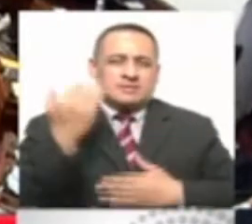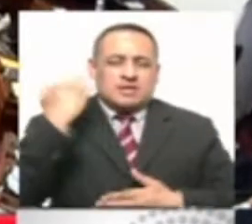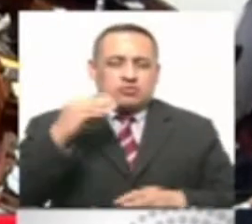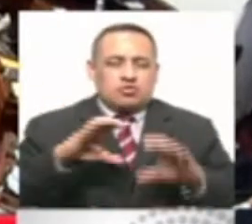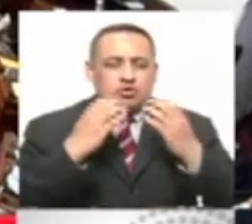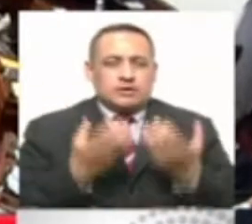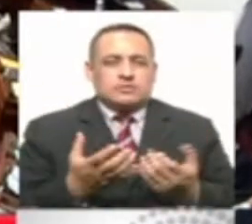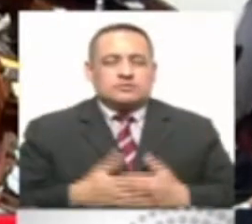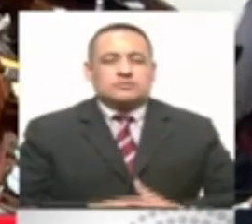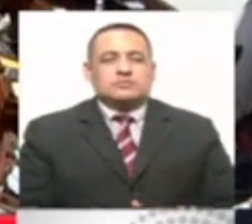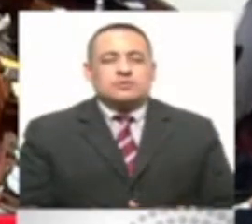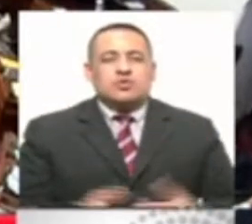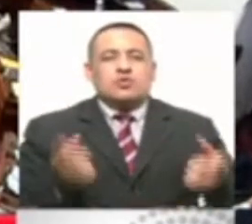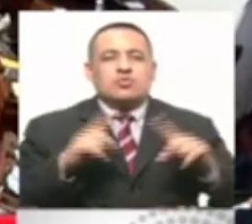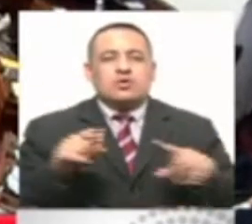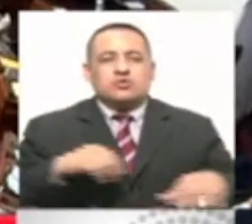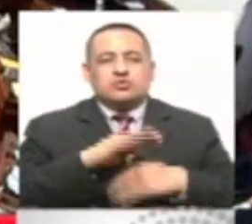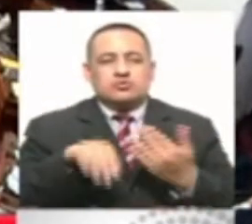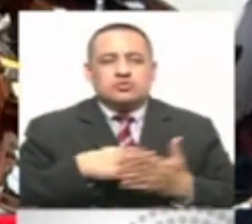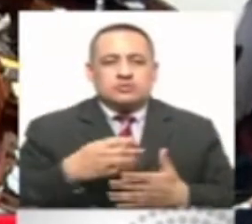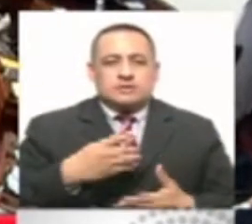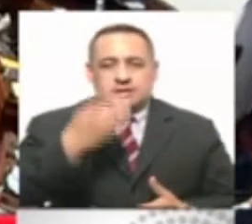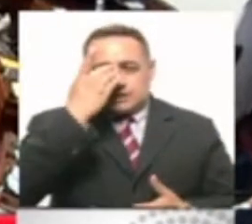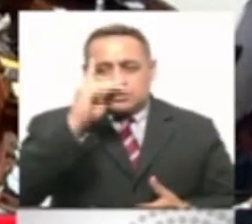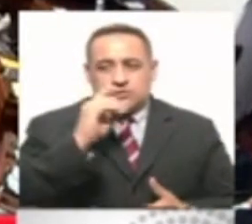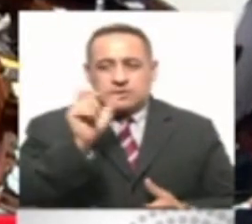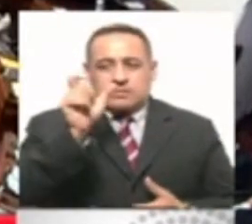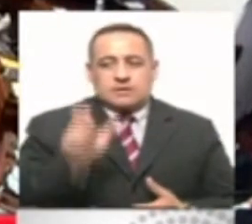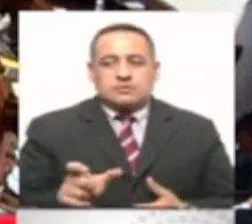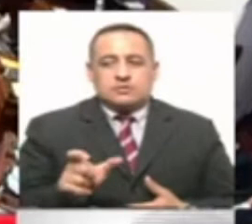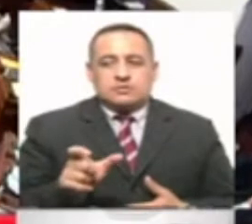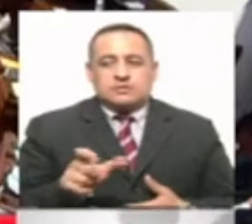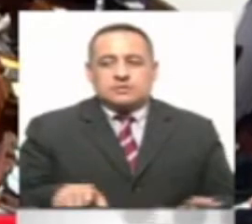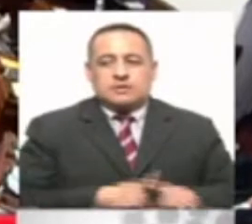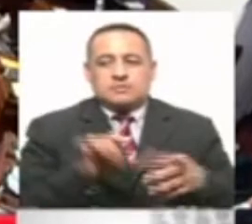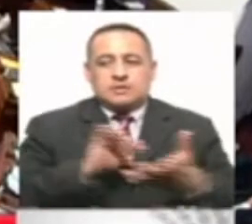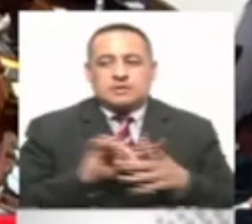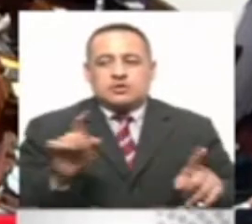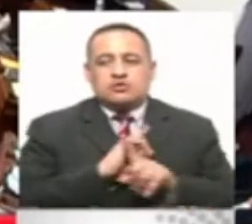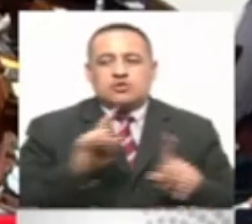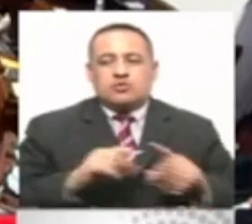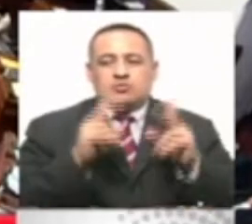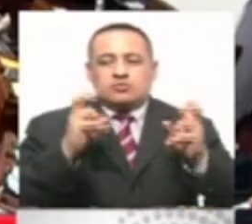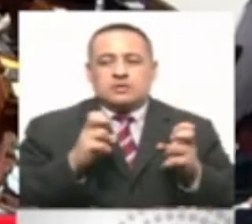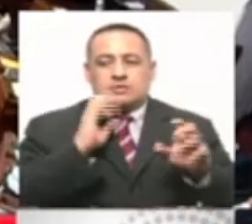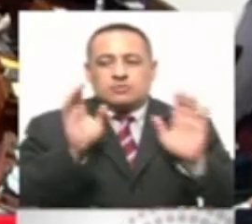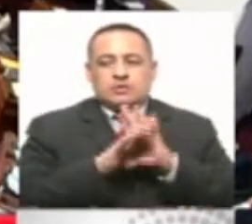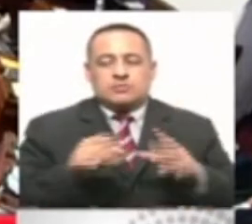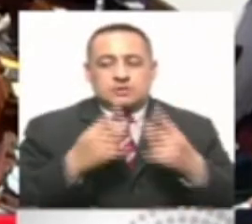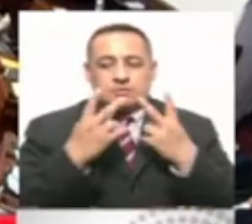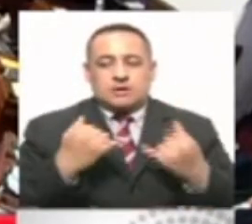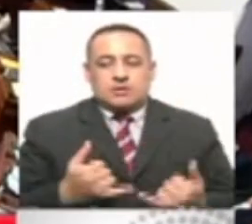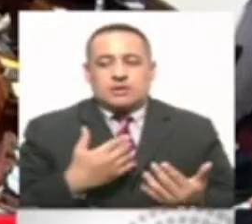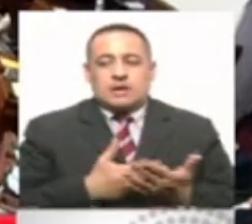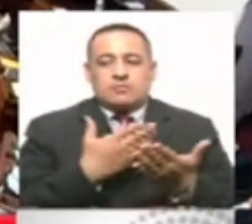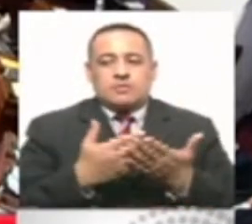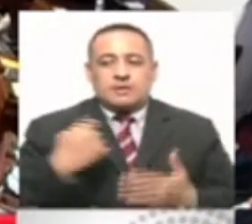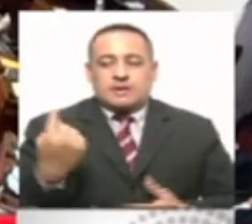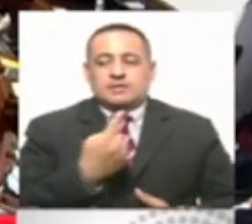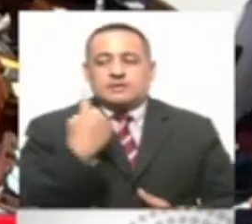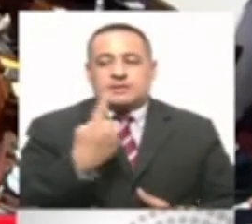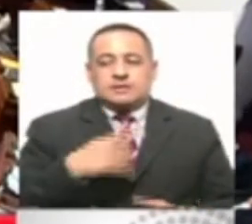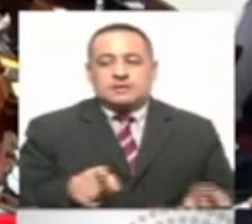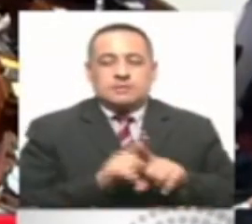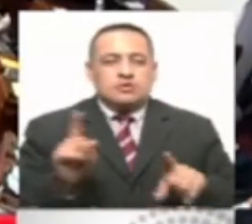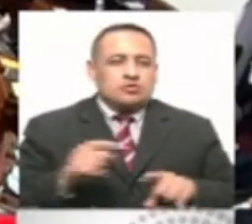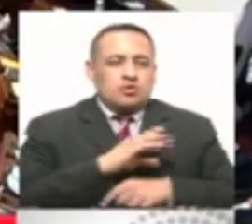anteriores, cuando tomamos decisiones en base a la persona y no como una cuestión que sirva de referente para aplicarlo de manera general en todo